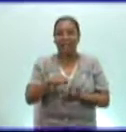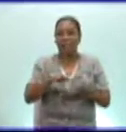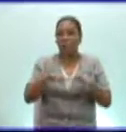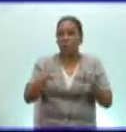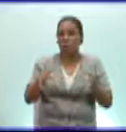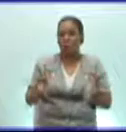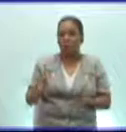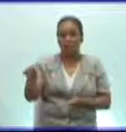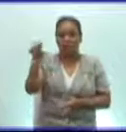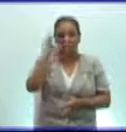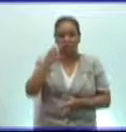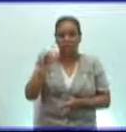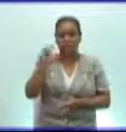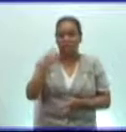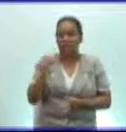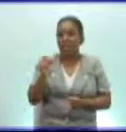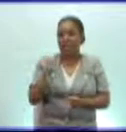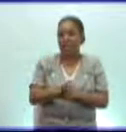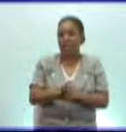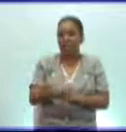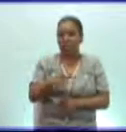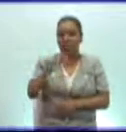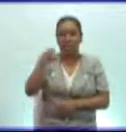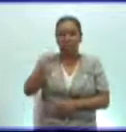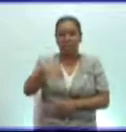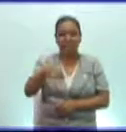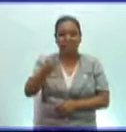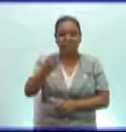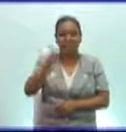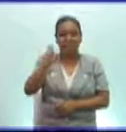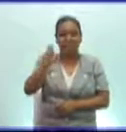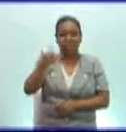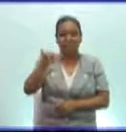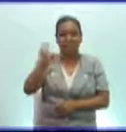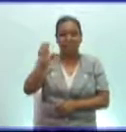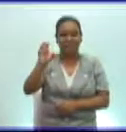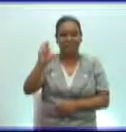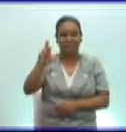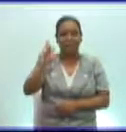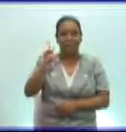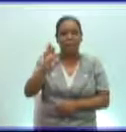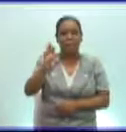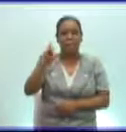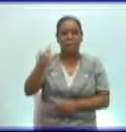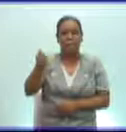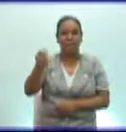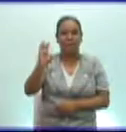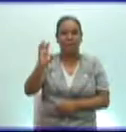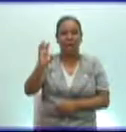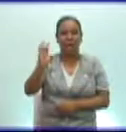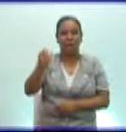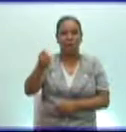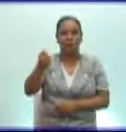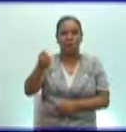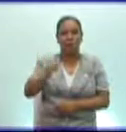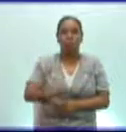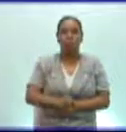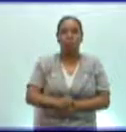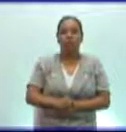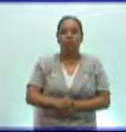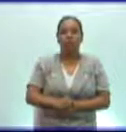del principio de Le Chatelier-Brown, pues perfectamente pueden entender este tema. Bien, vamos